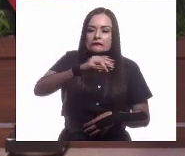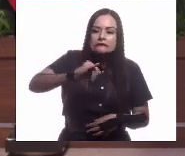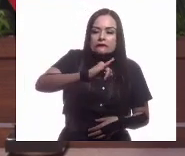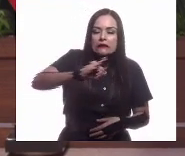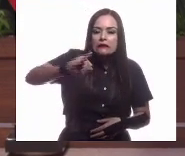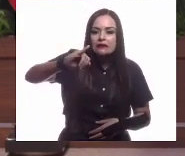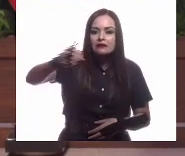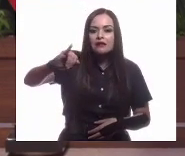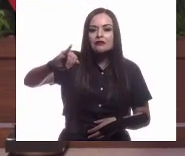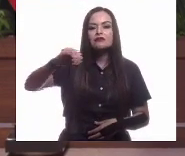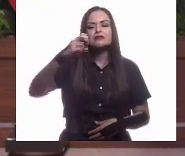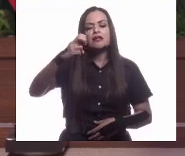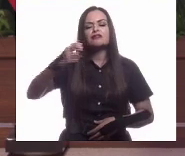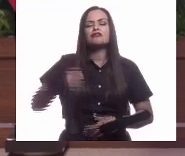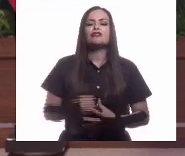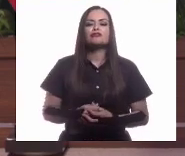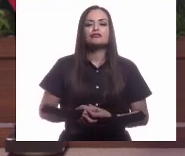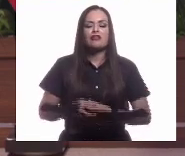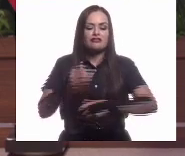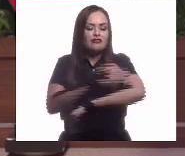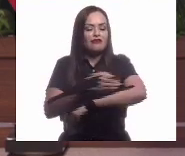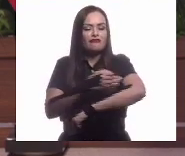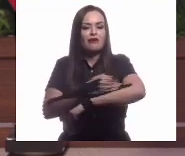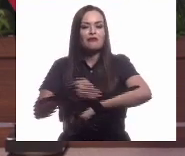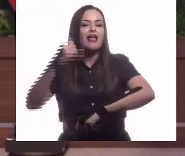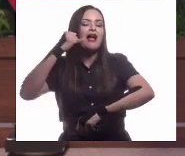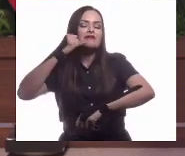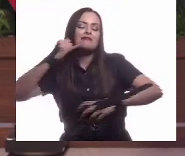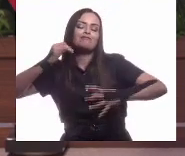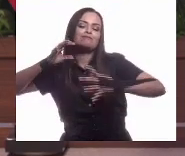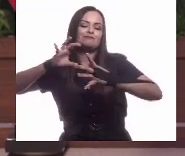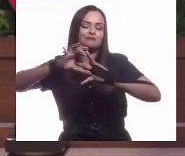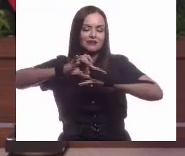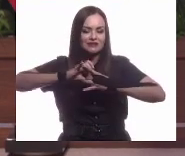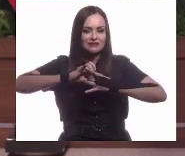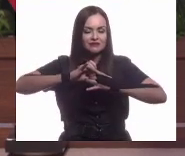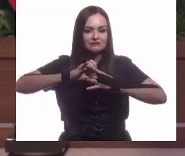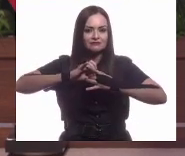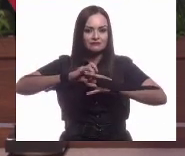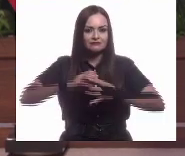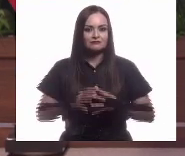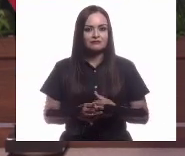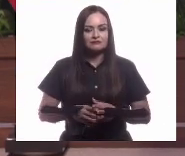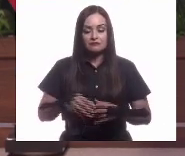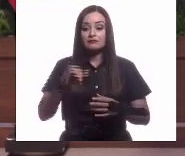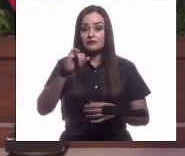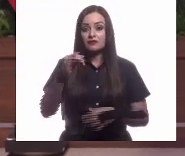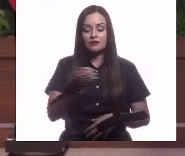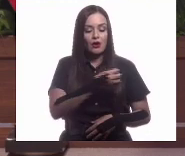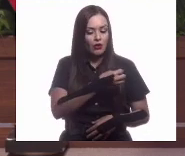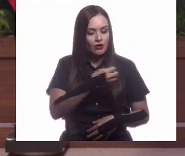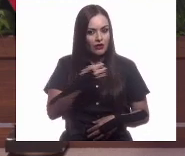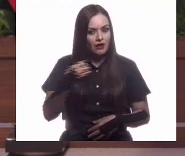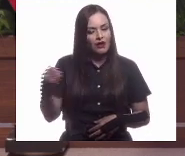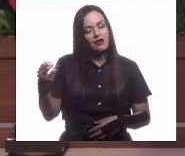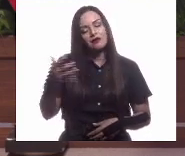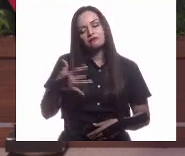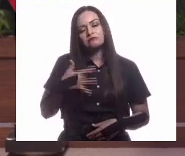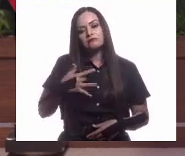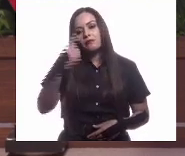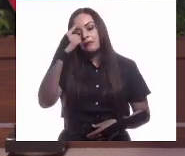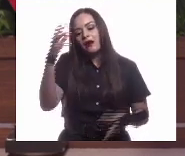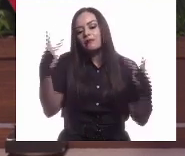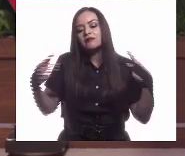fortalecen lazos familiares y lazos personales. Tenemos una administración ordenada y sensible para servir a la